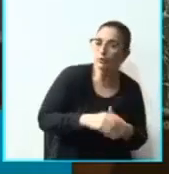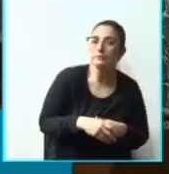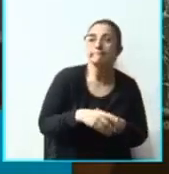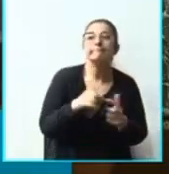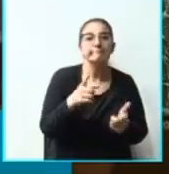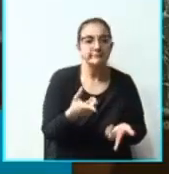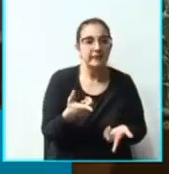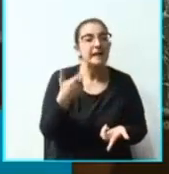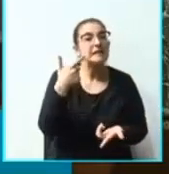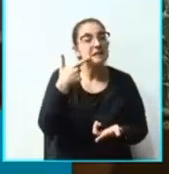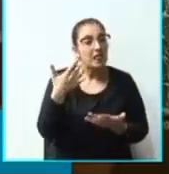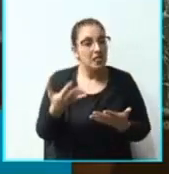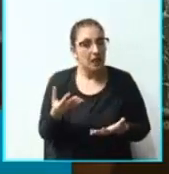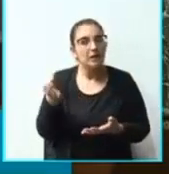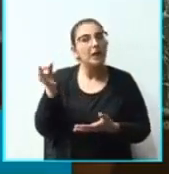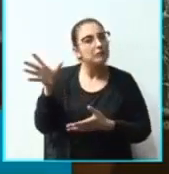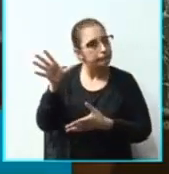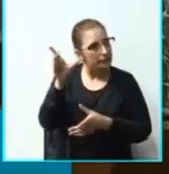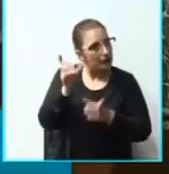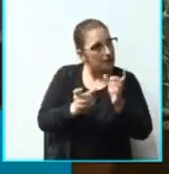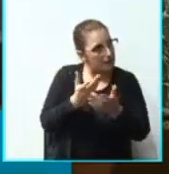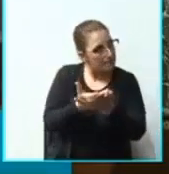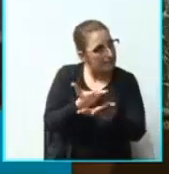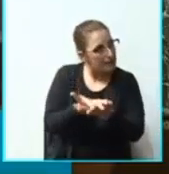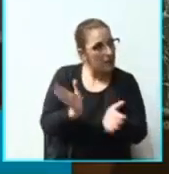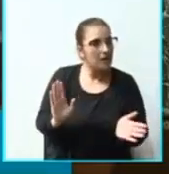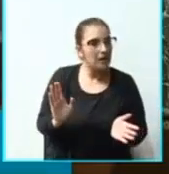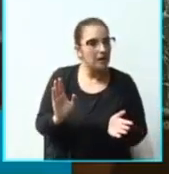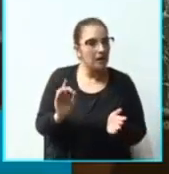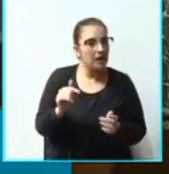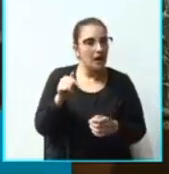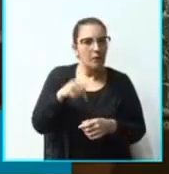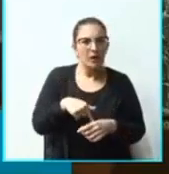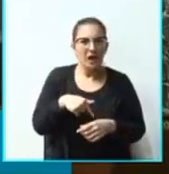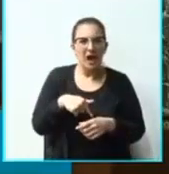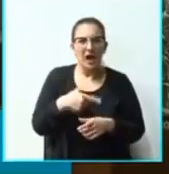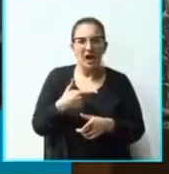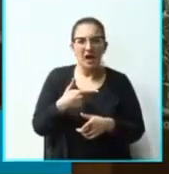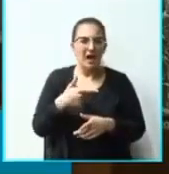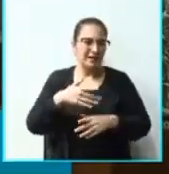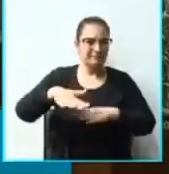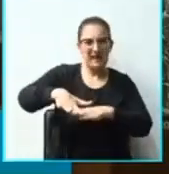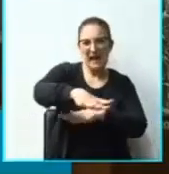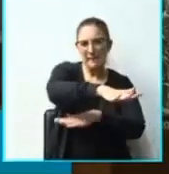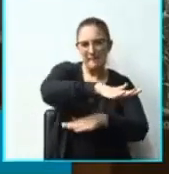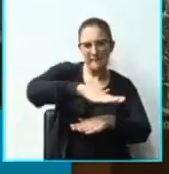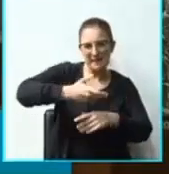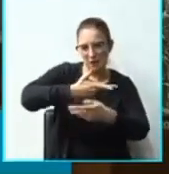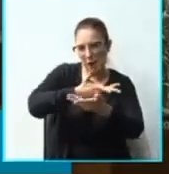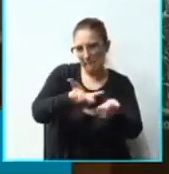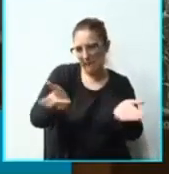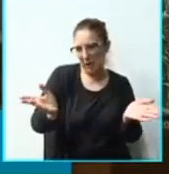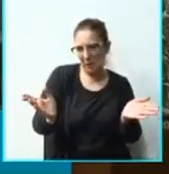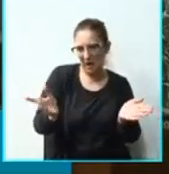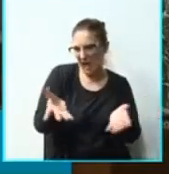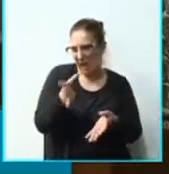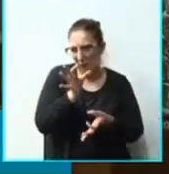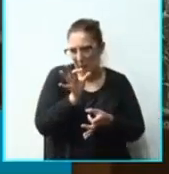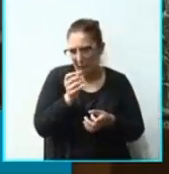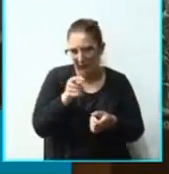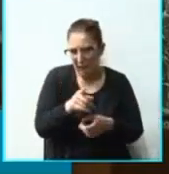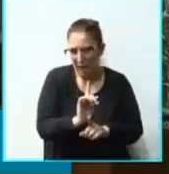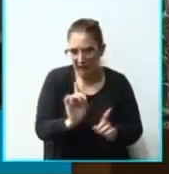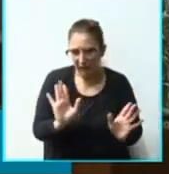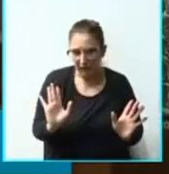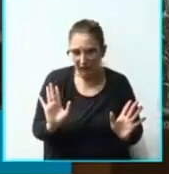se contemplen lo que ellos están pidiendo. Porque nadie va a estar en contra de que haya espacios públicos, de que haya una sede social, de que haya un